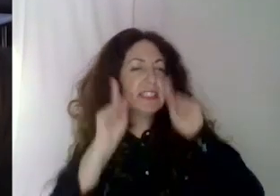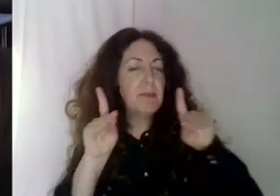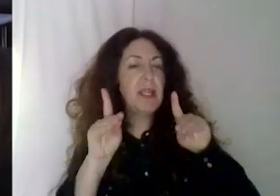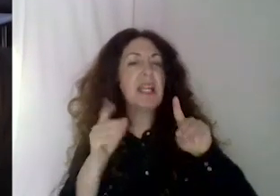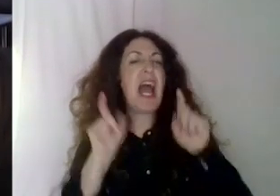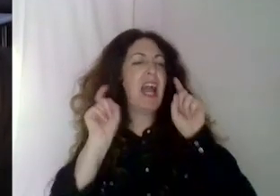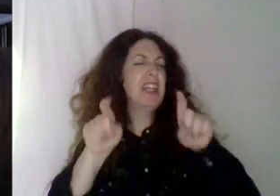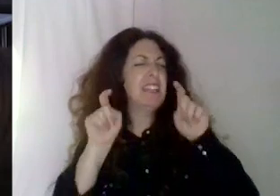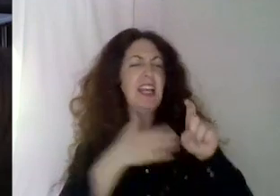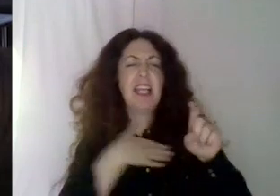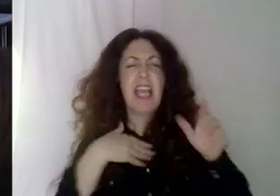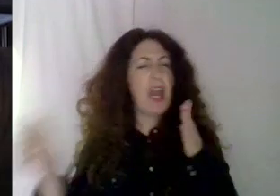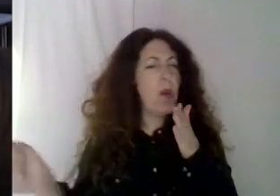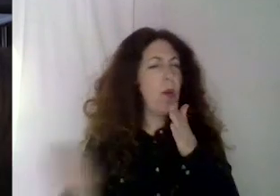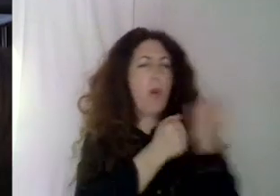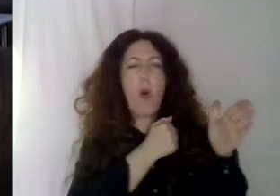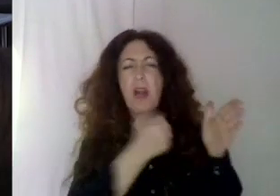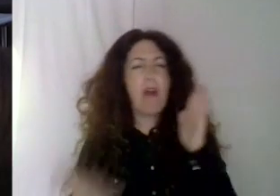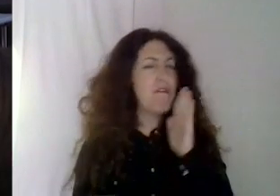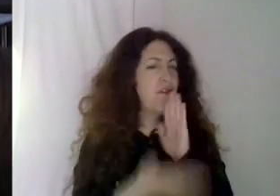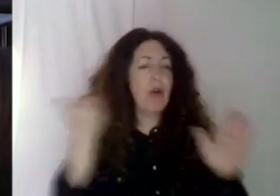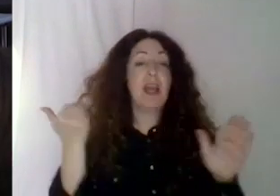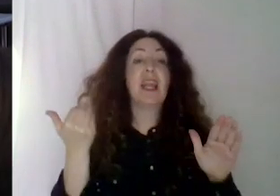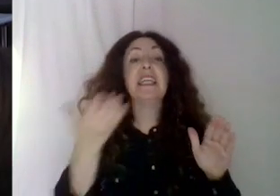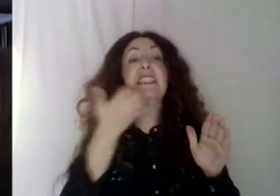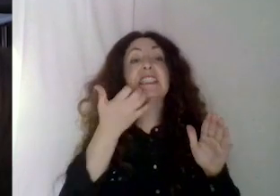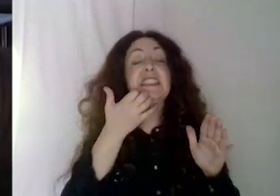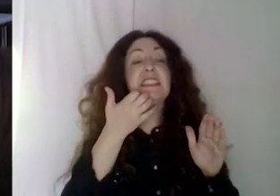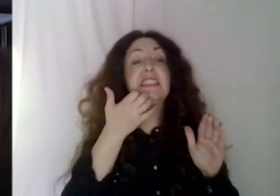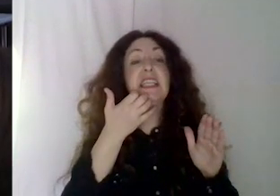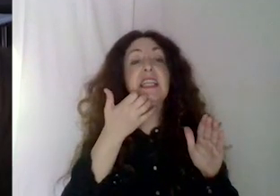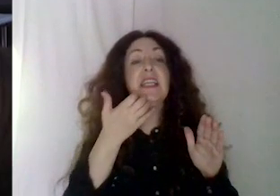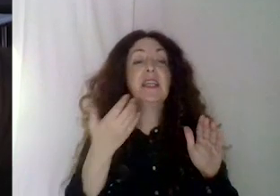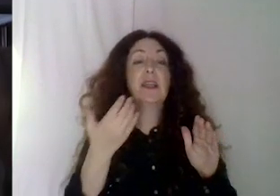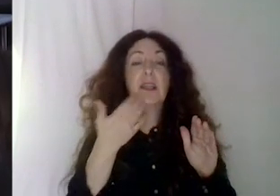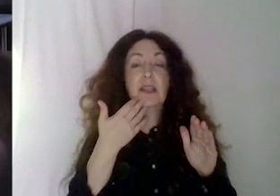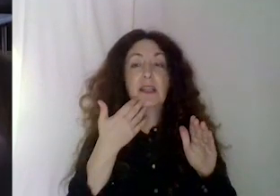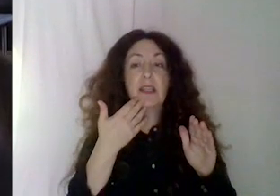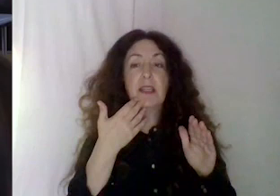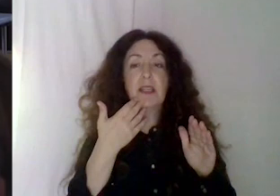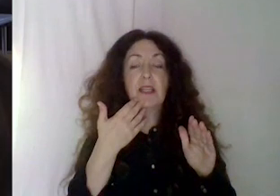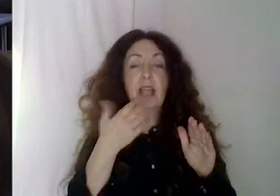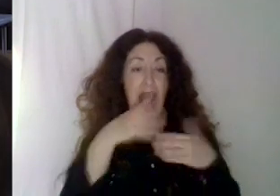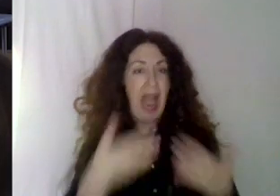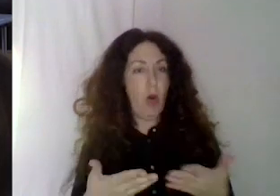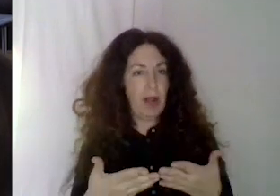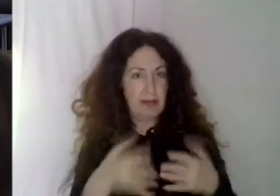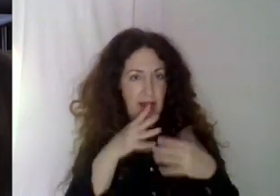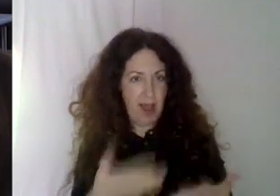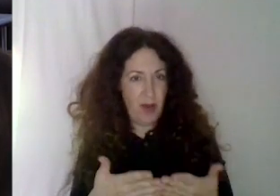enseñanza. Ejemplo de ello es que cuando se jubila un catedrático, se dota una cátedra de informática.